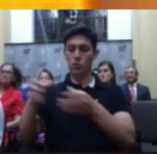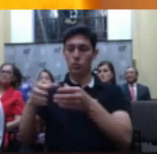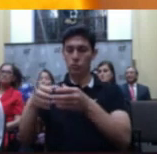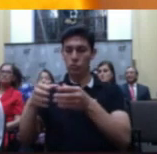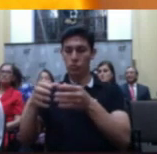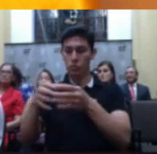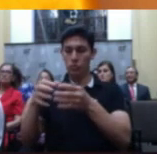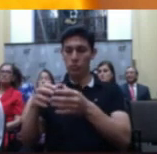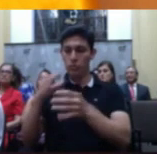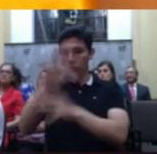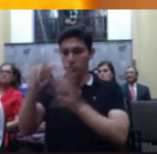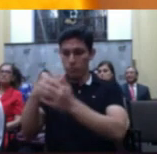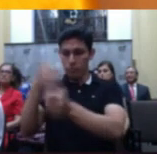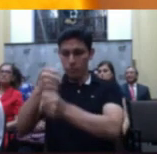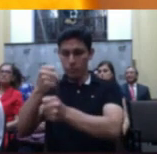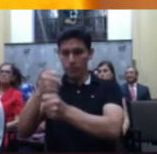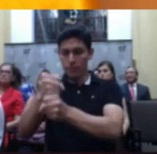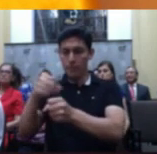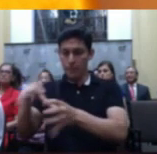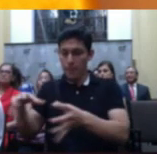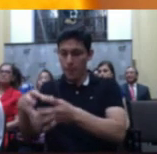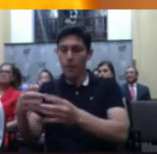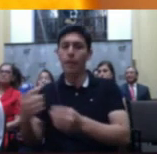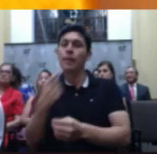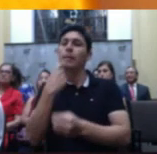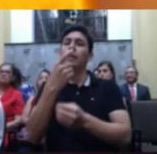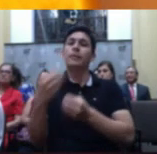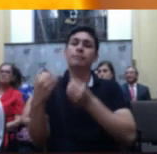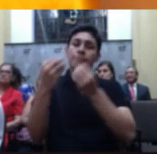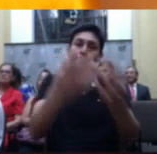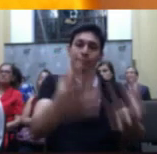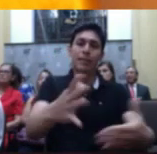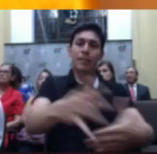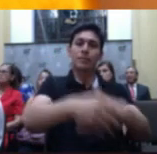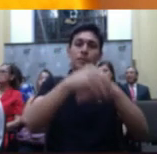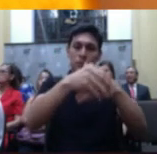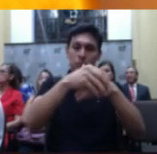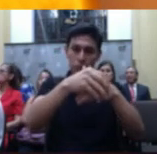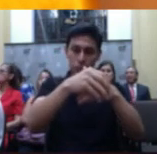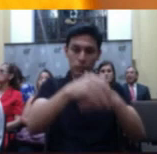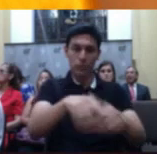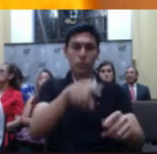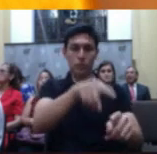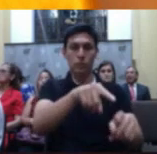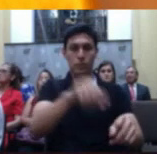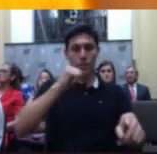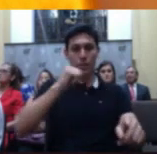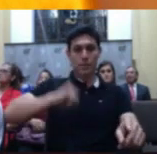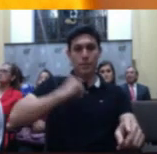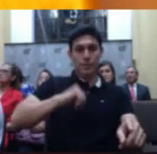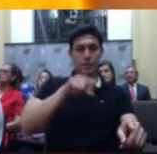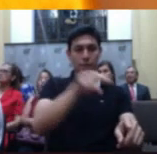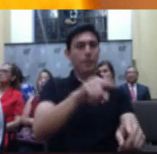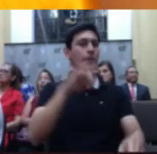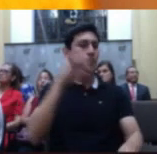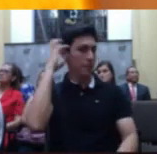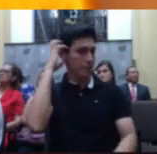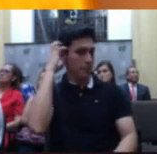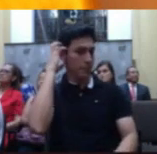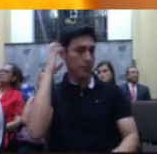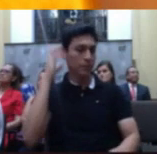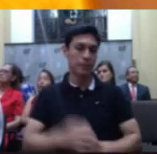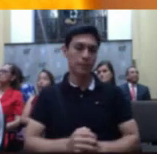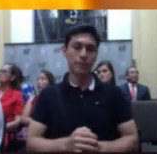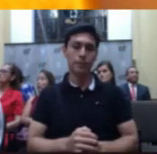sus funcionarios tienen el agrado de saludar cordialmente al señor Jorge Muñoz Wells, alcalde de la Municipalidad Distrital de